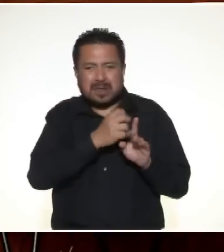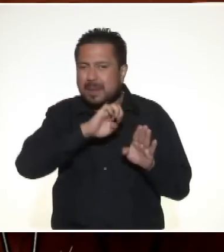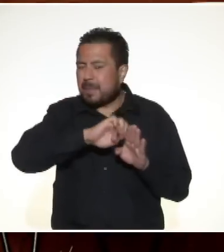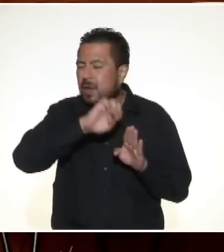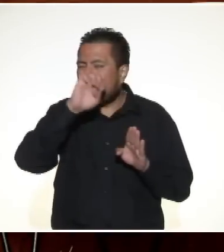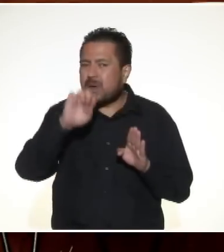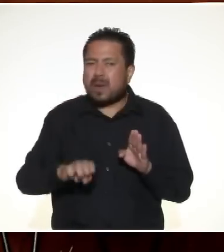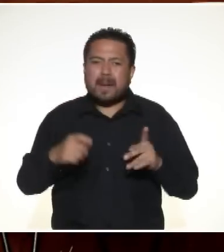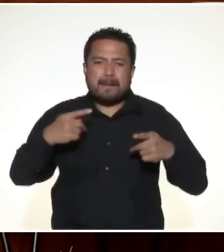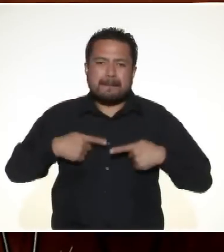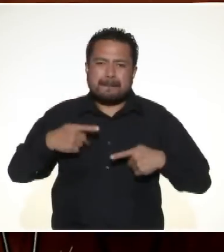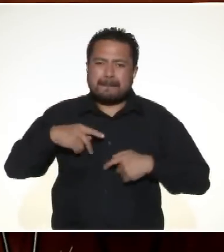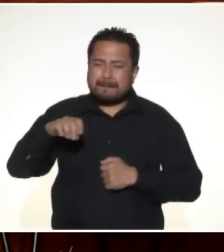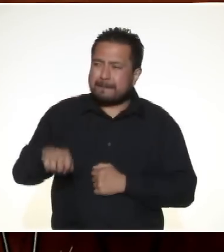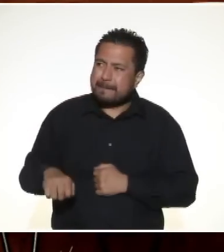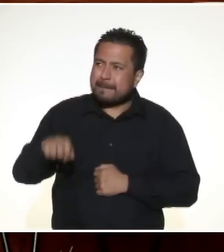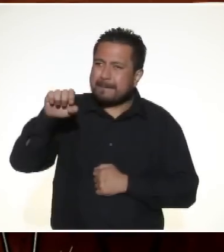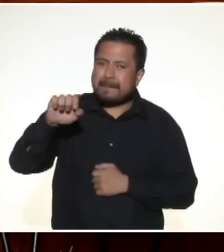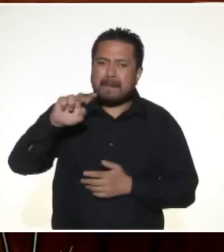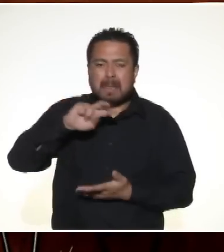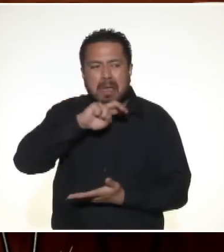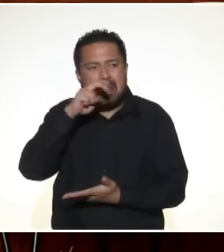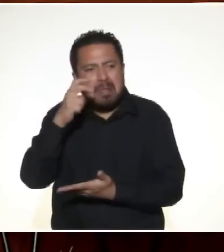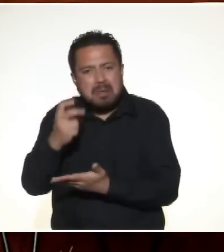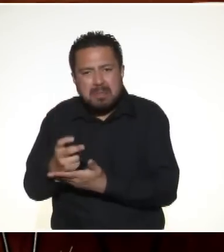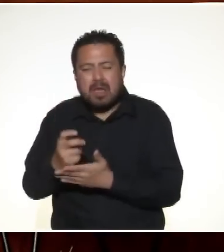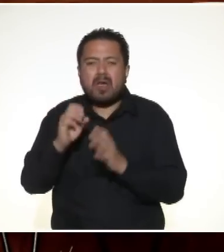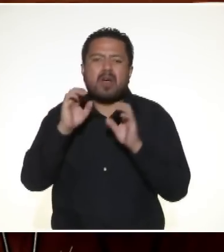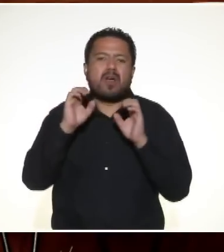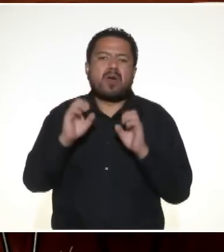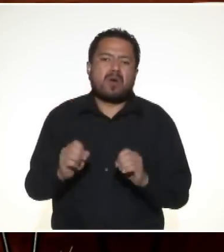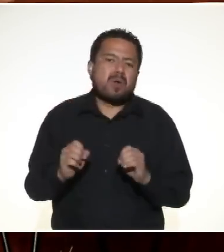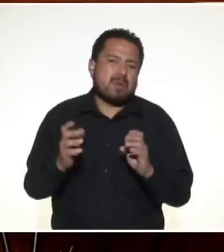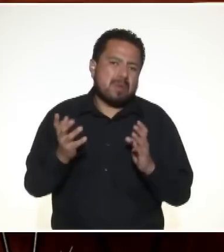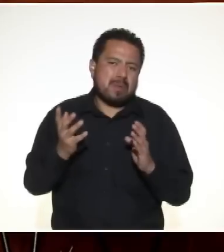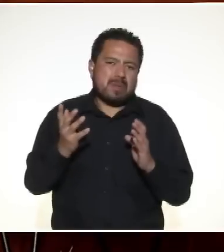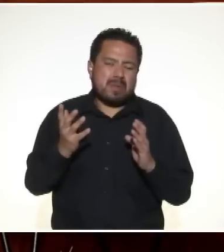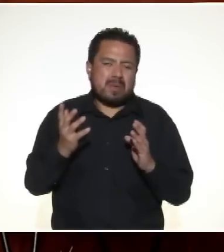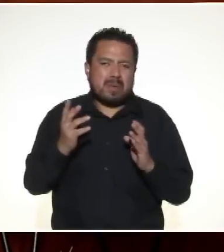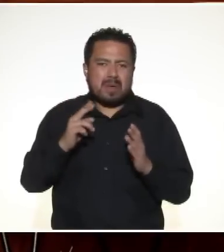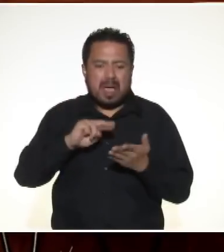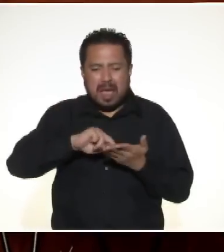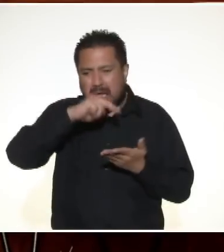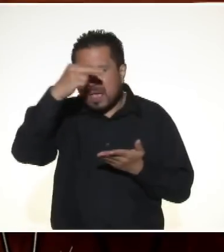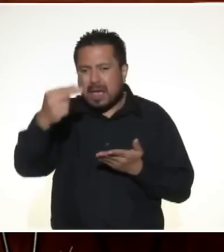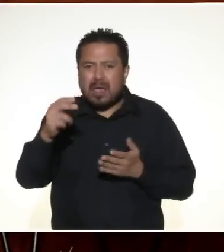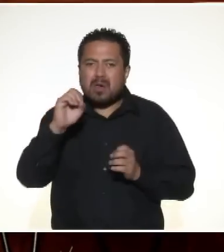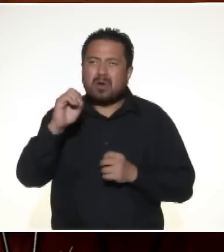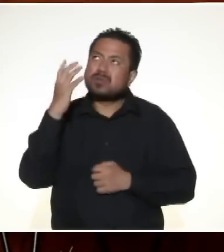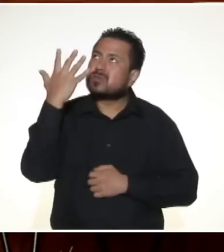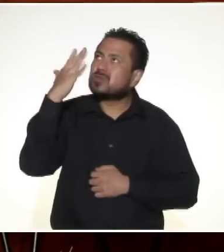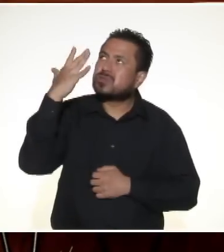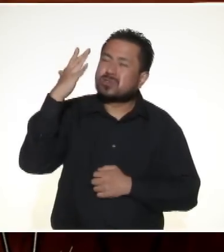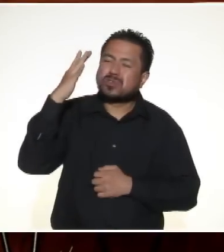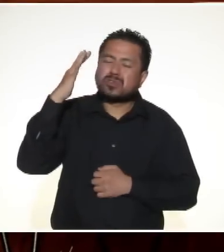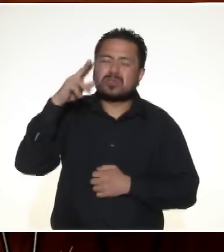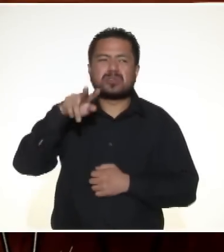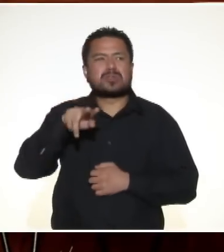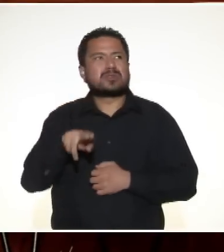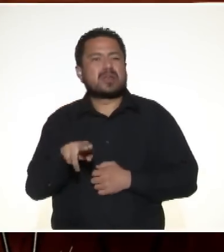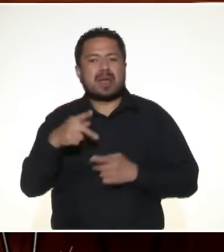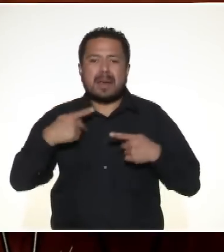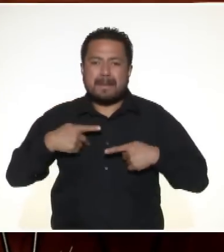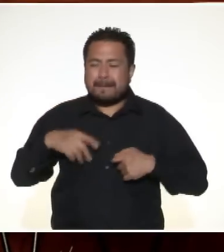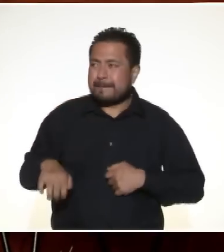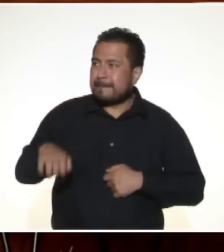caso del adulto mayor, las caídas o incluso que se queden en una alberca o asoleándose, ¿sí? El adulto mayor